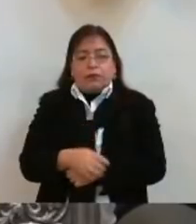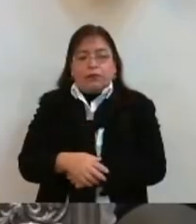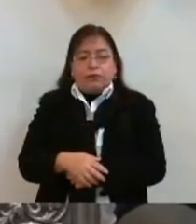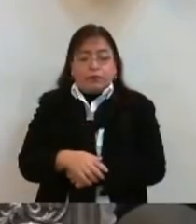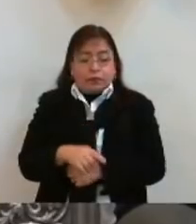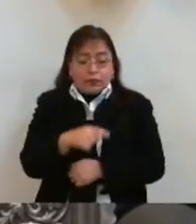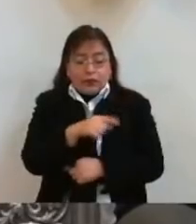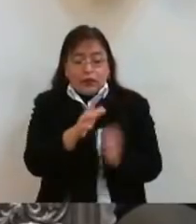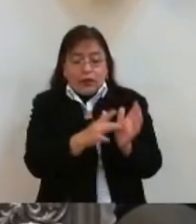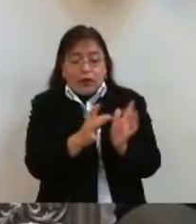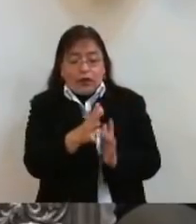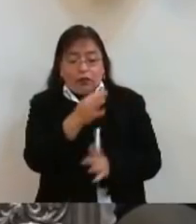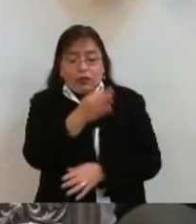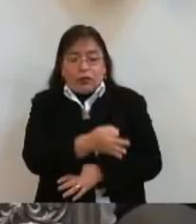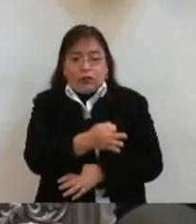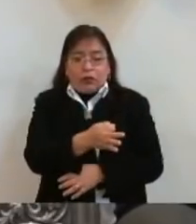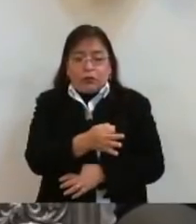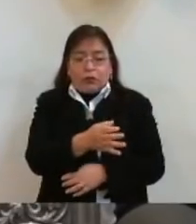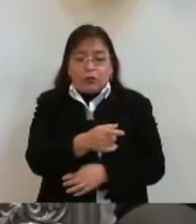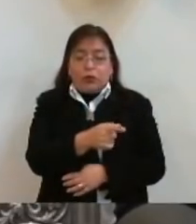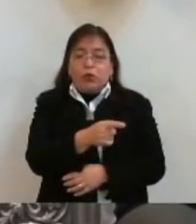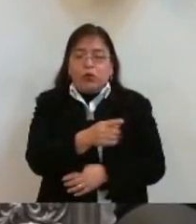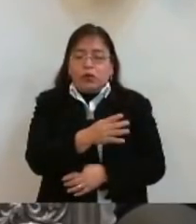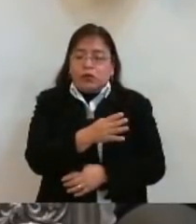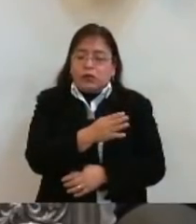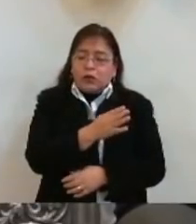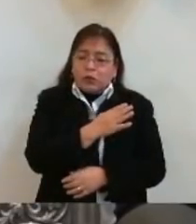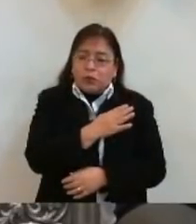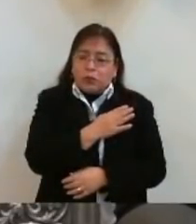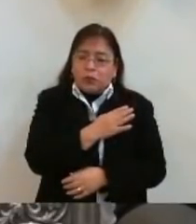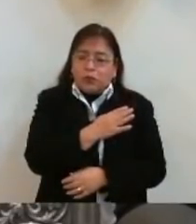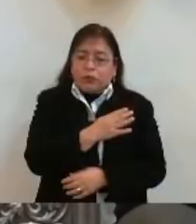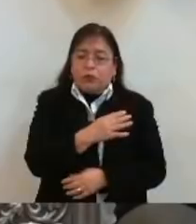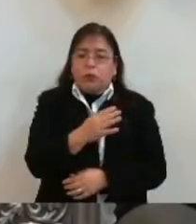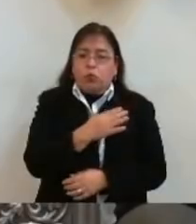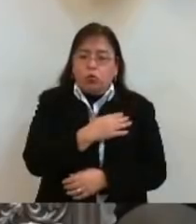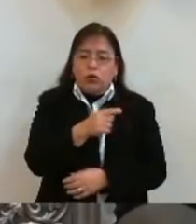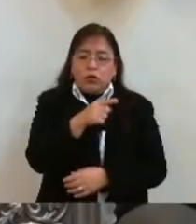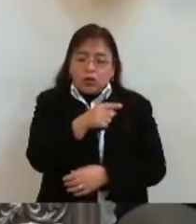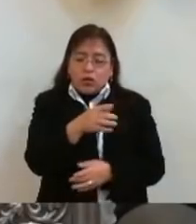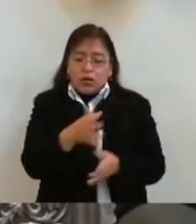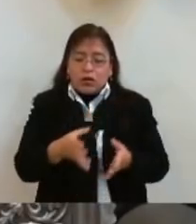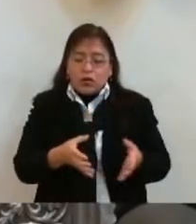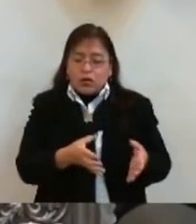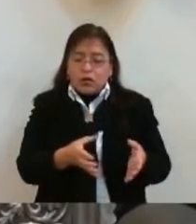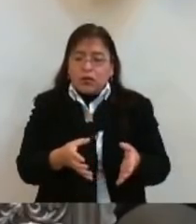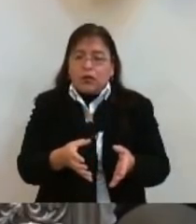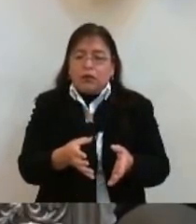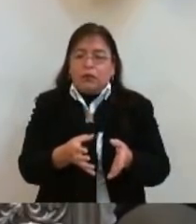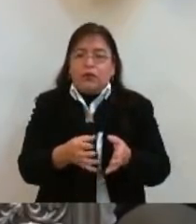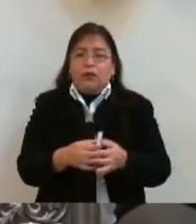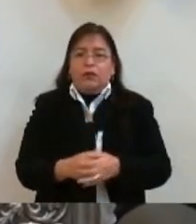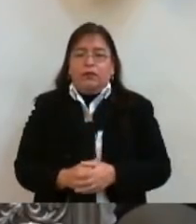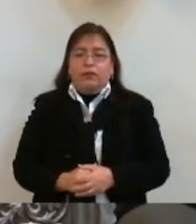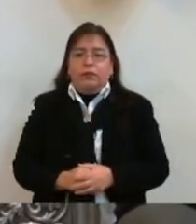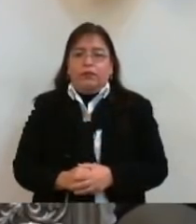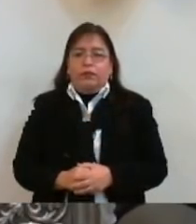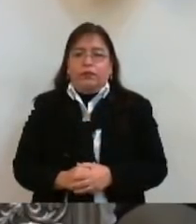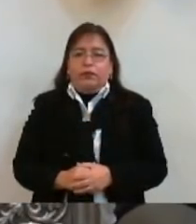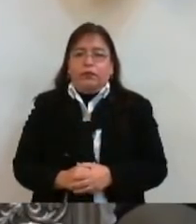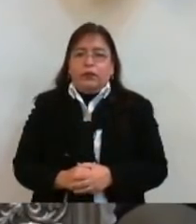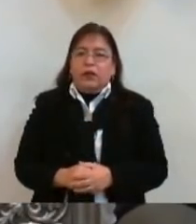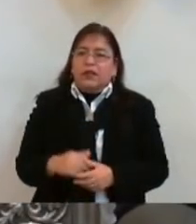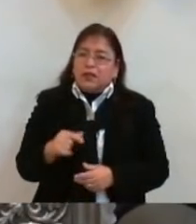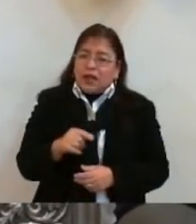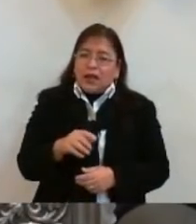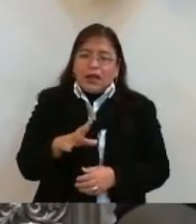nuestro, el ser humano que camina en valles oscuros, en